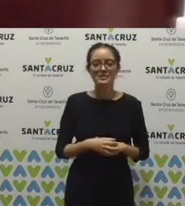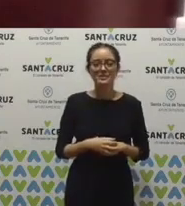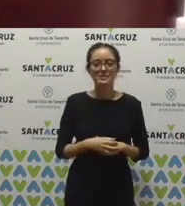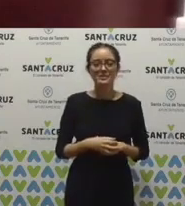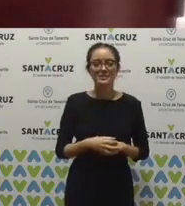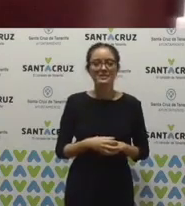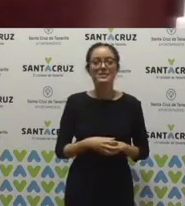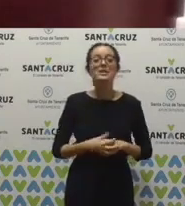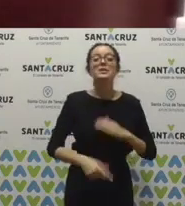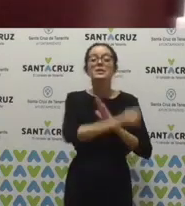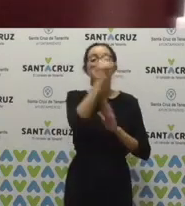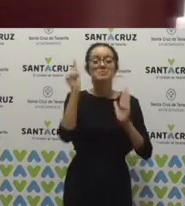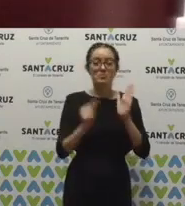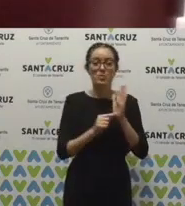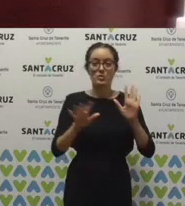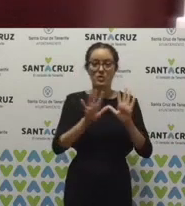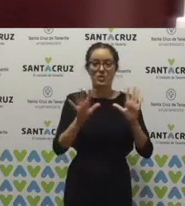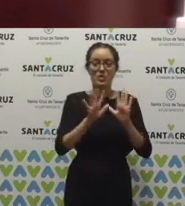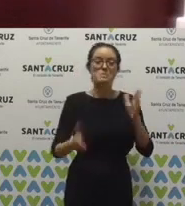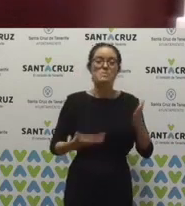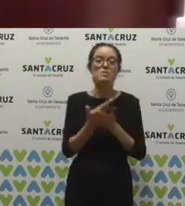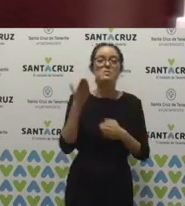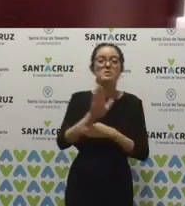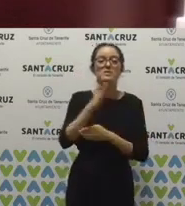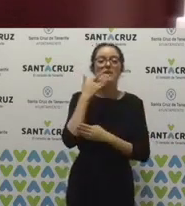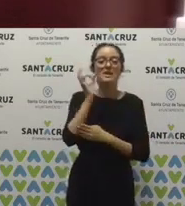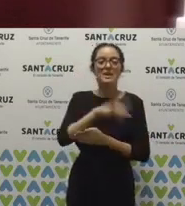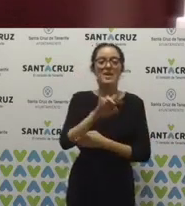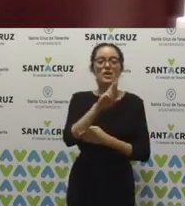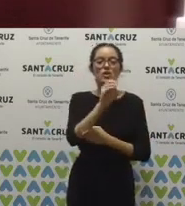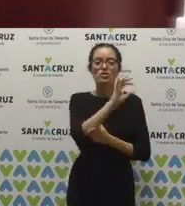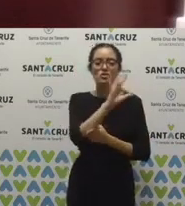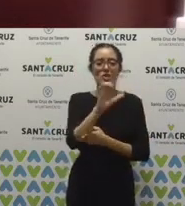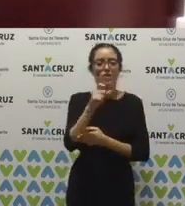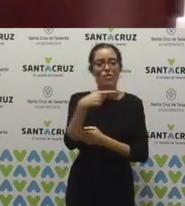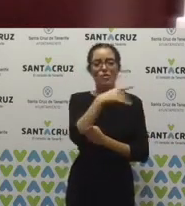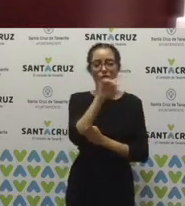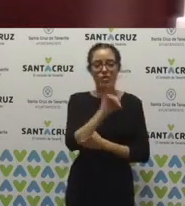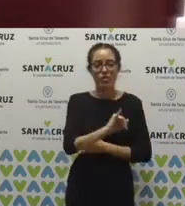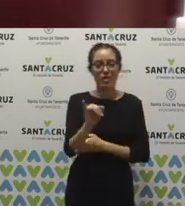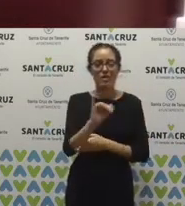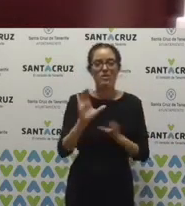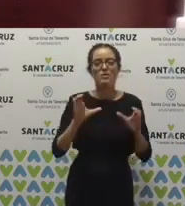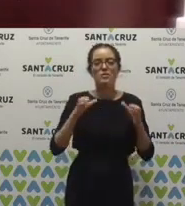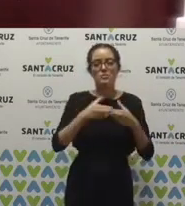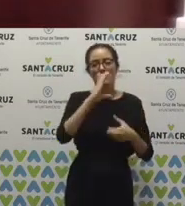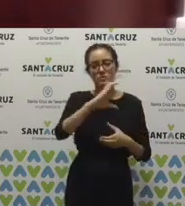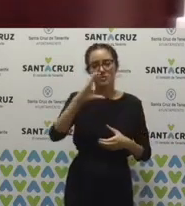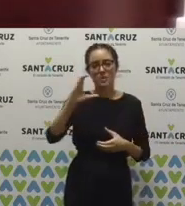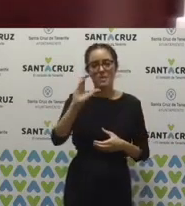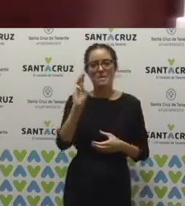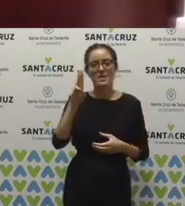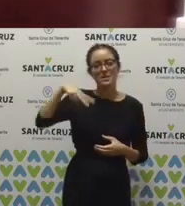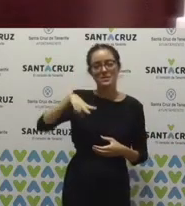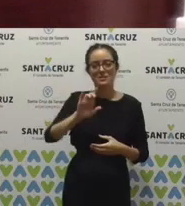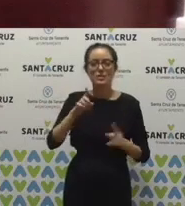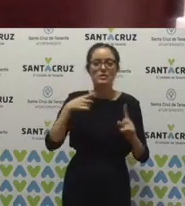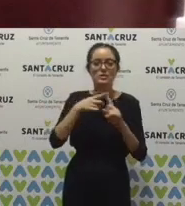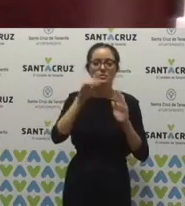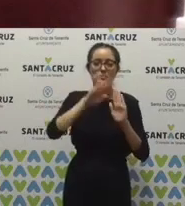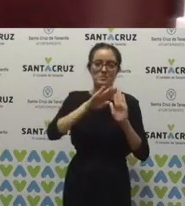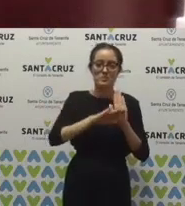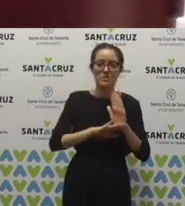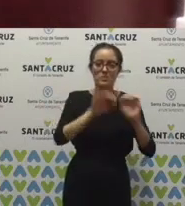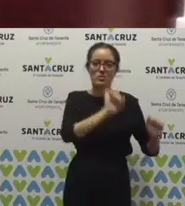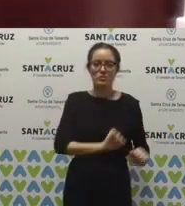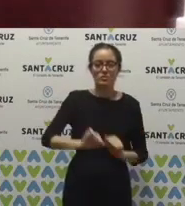punto número 10 moción que presenta doña rosario gonzález carballo concejala del grupo coalición canal y aparece para la aplicación de medidas de protección social